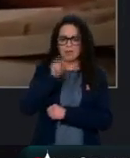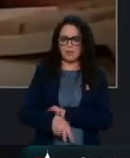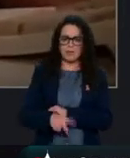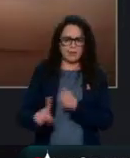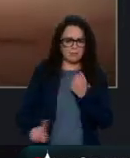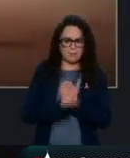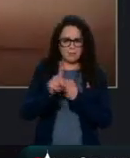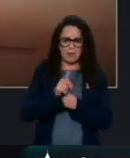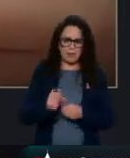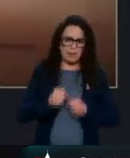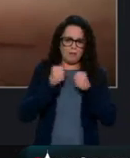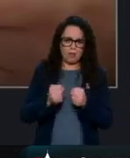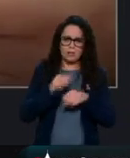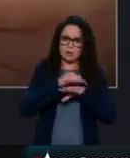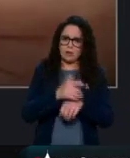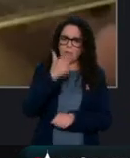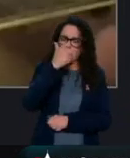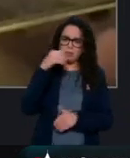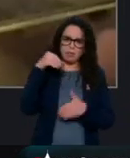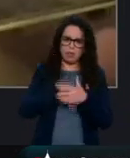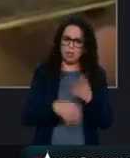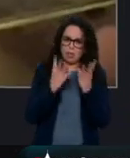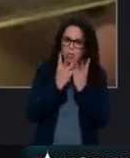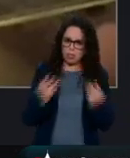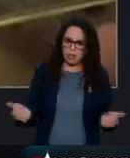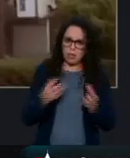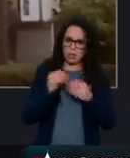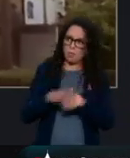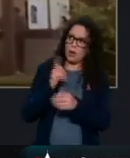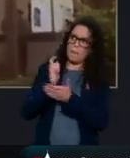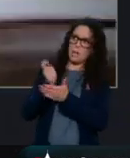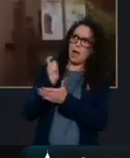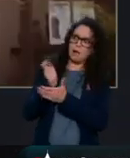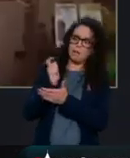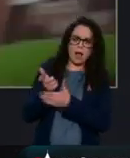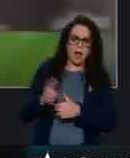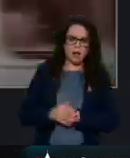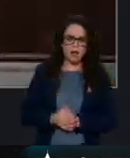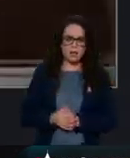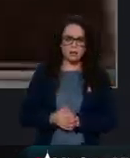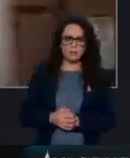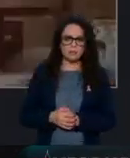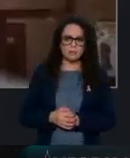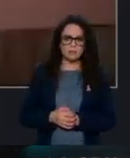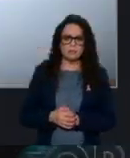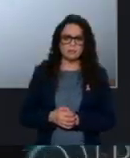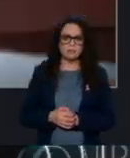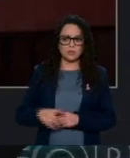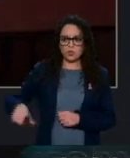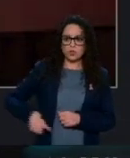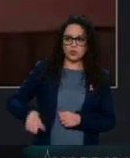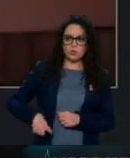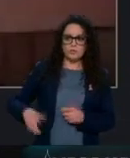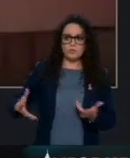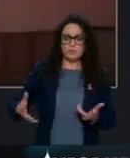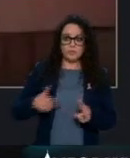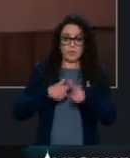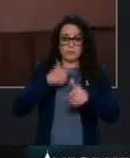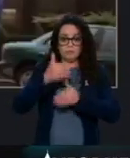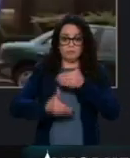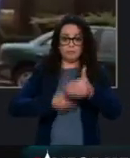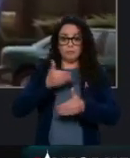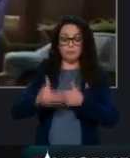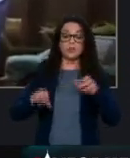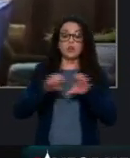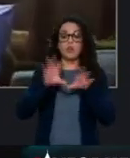este, que ha cortado pues el margen de maniobra del gobierno conforme va pasando el tiempo, para que puedan manejar el tema de la